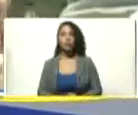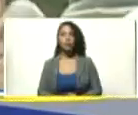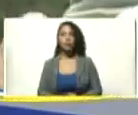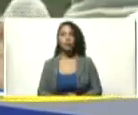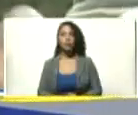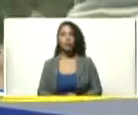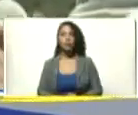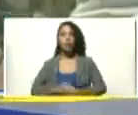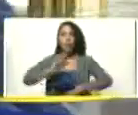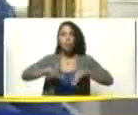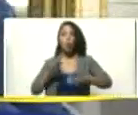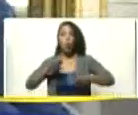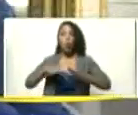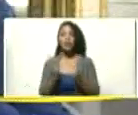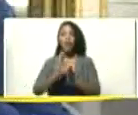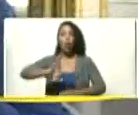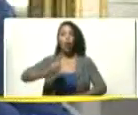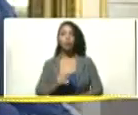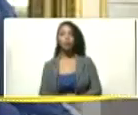Los tambores de San Juan.